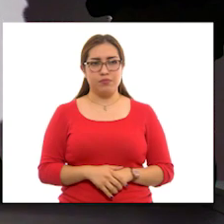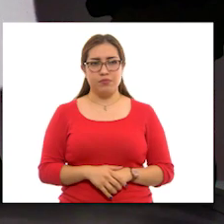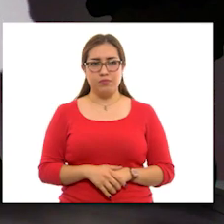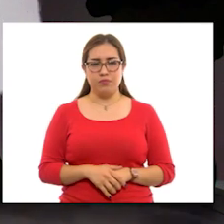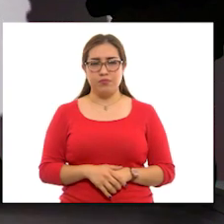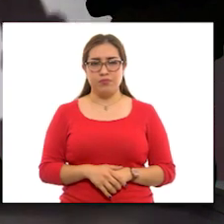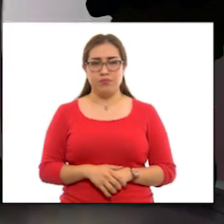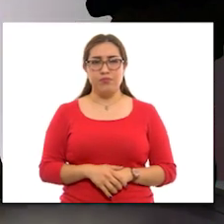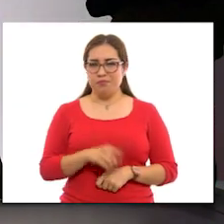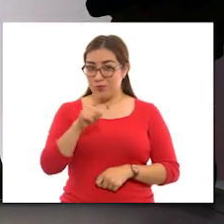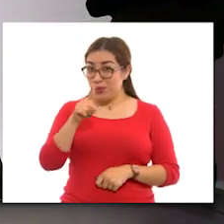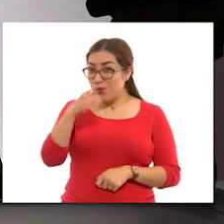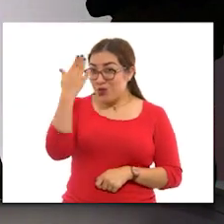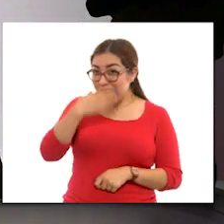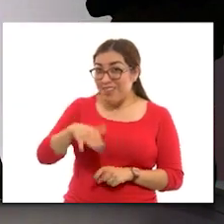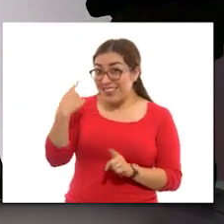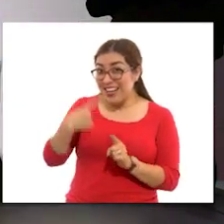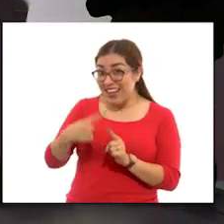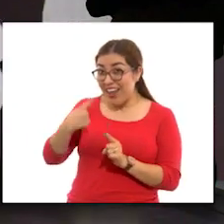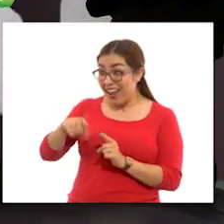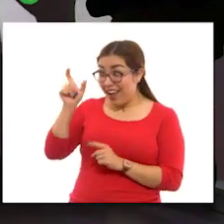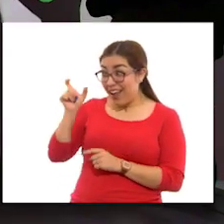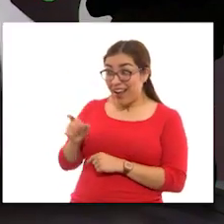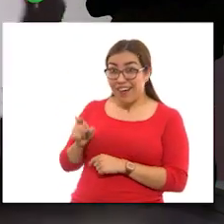¿Ya saben de quién se trata?